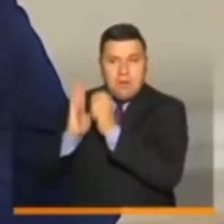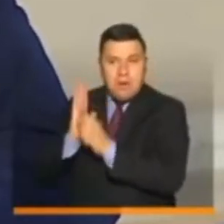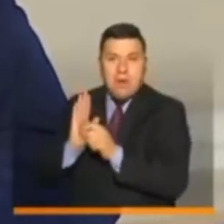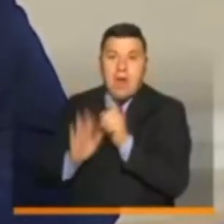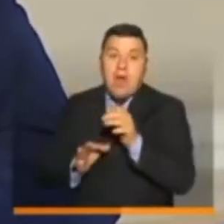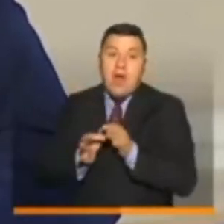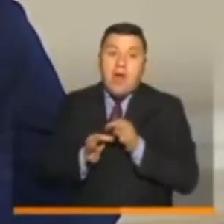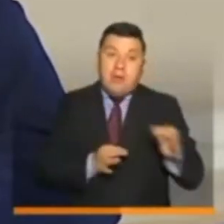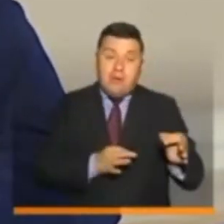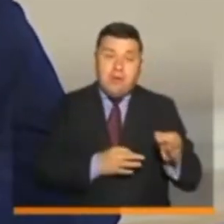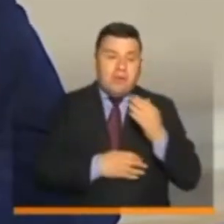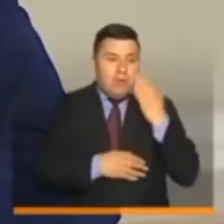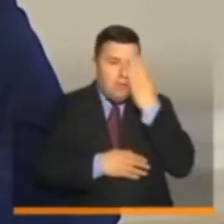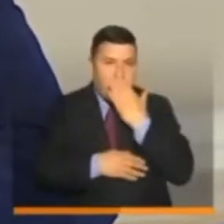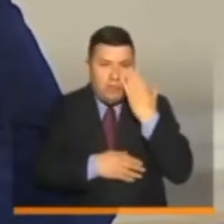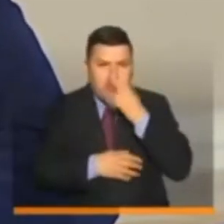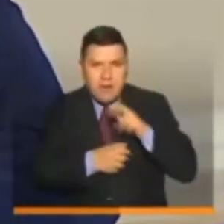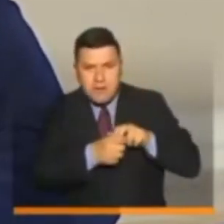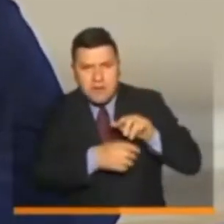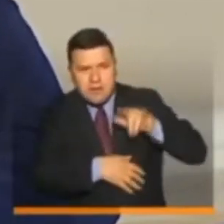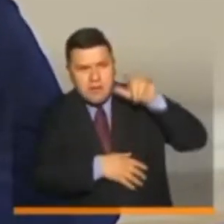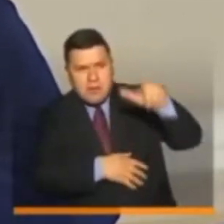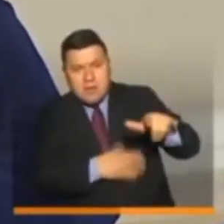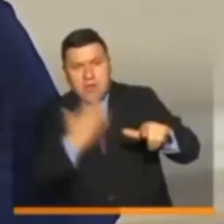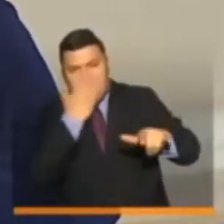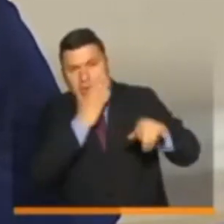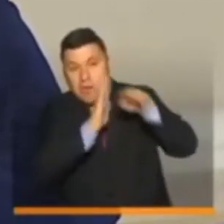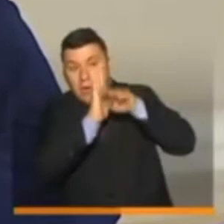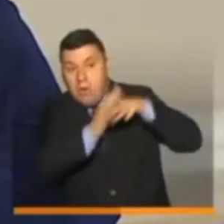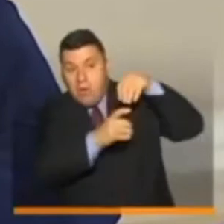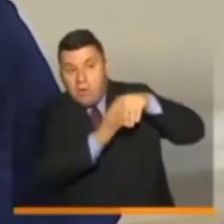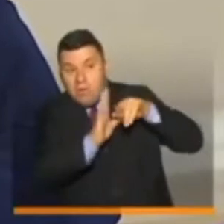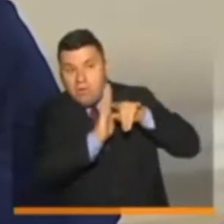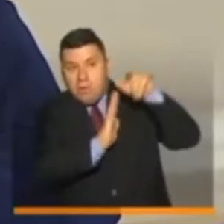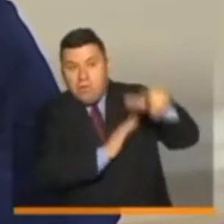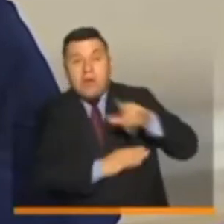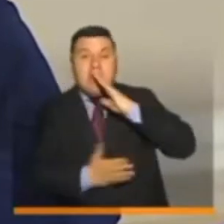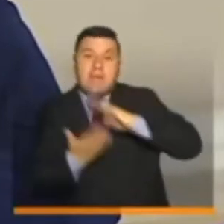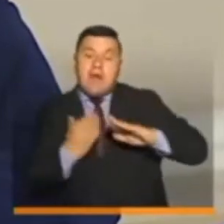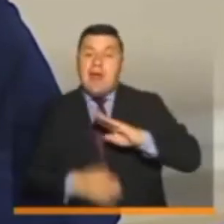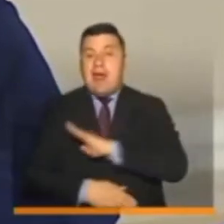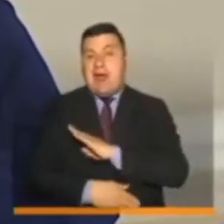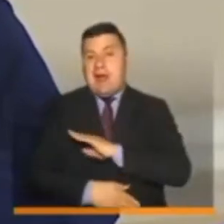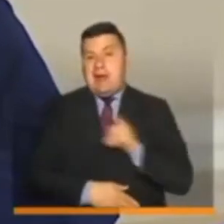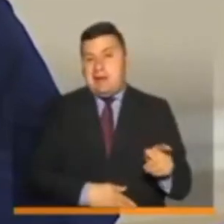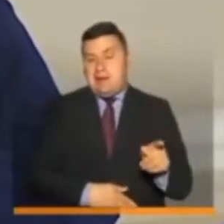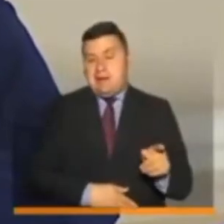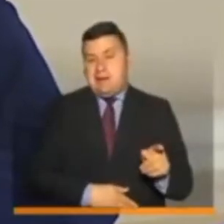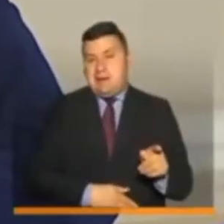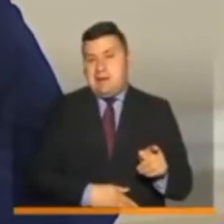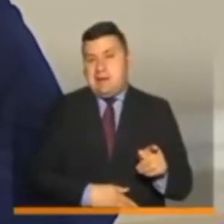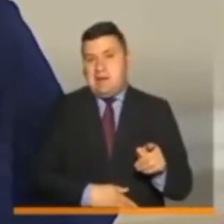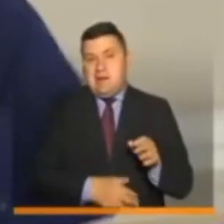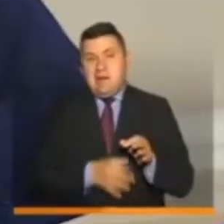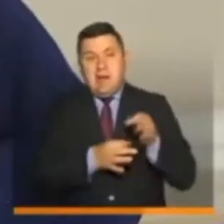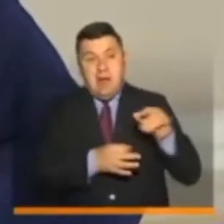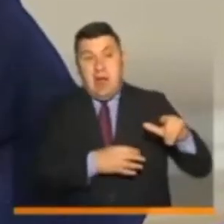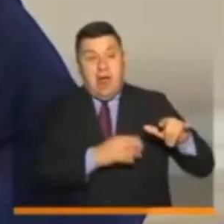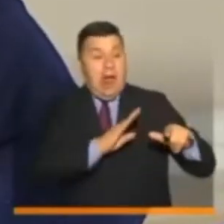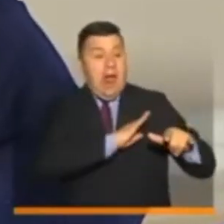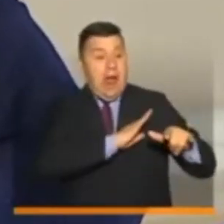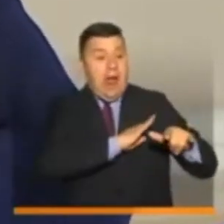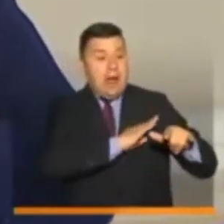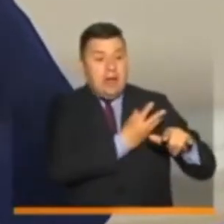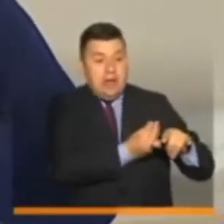se va a permitir los pilotos de transporte aéreo y de pasajeros con autorización del alcalde de origen y del alcalde de destino. No